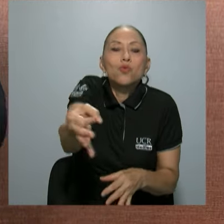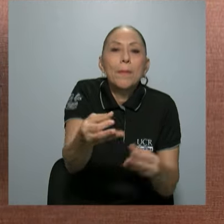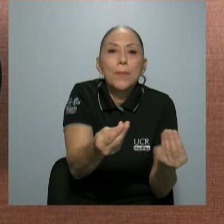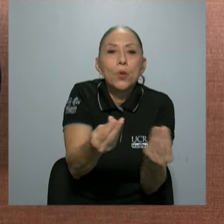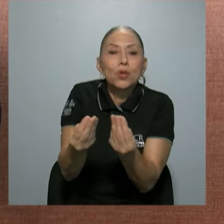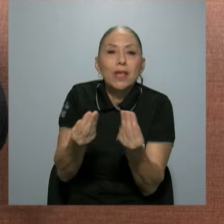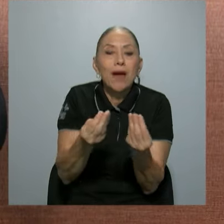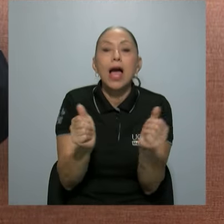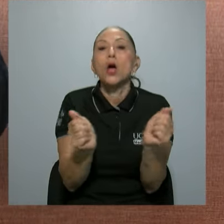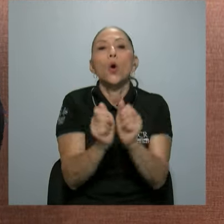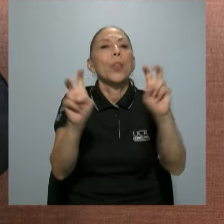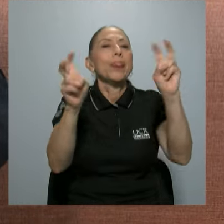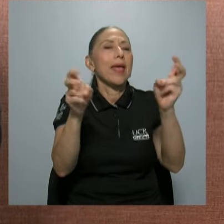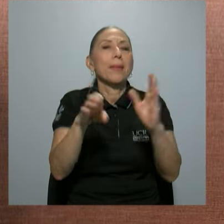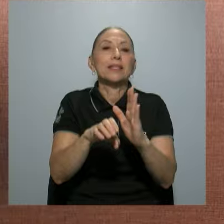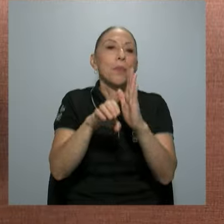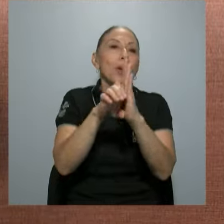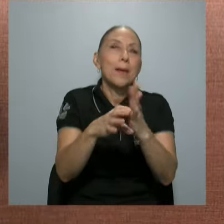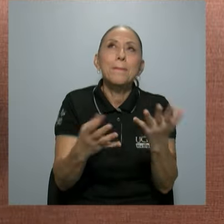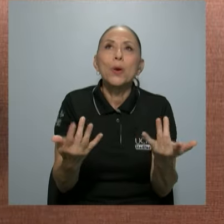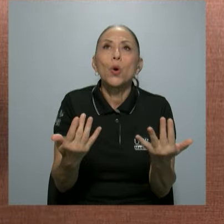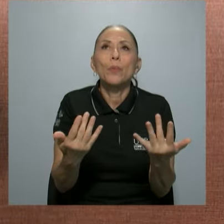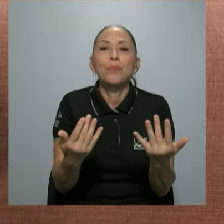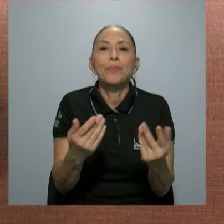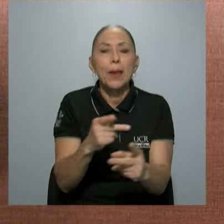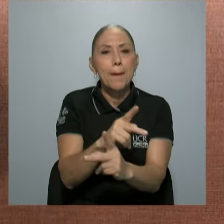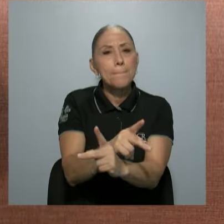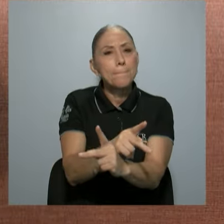ejemplo, voy con protección